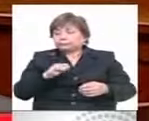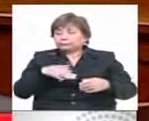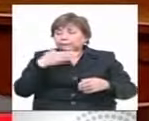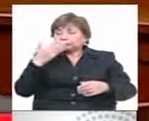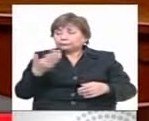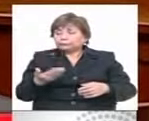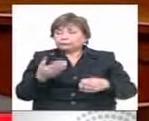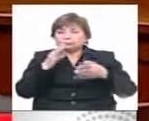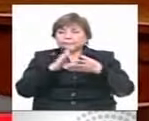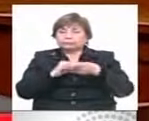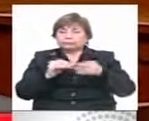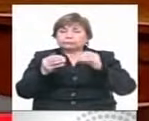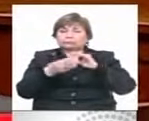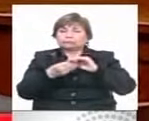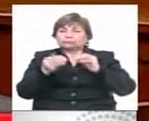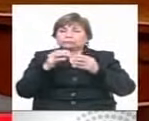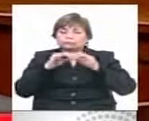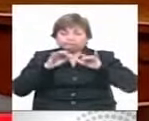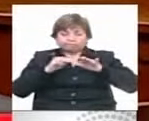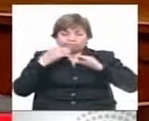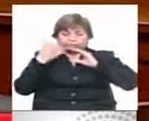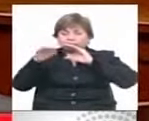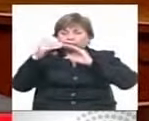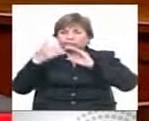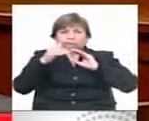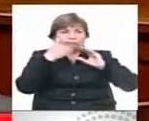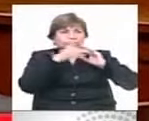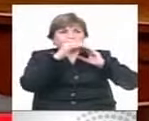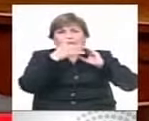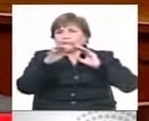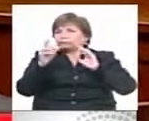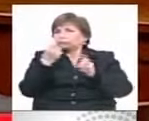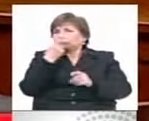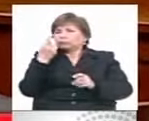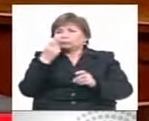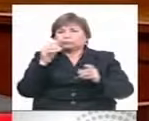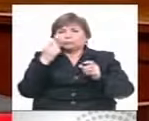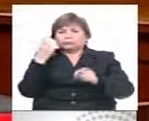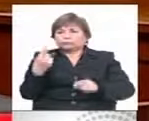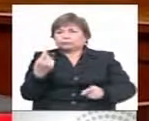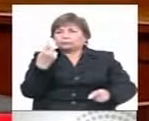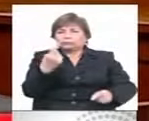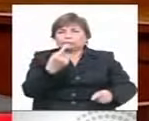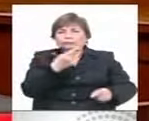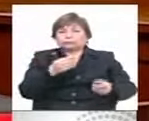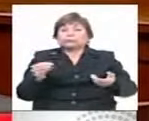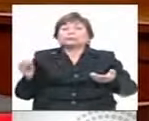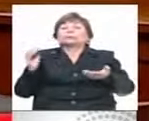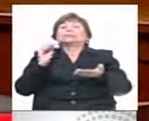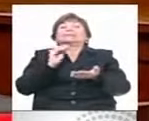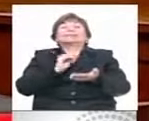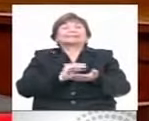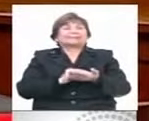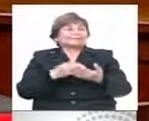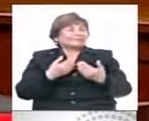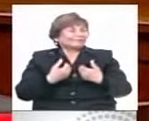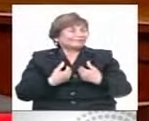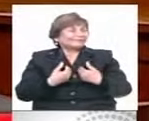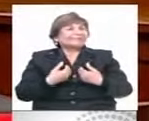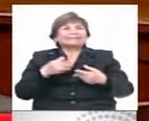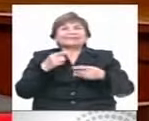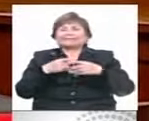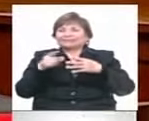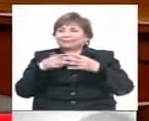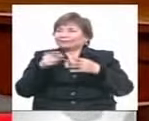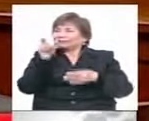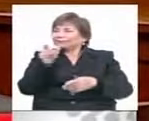una historia clínica electrónica única que será individual, pero que además tendrá también componentes de